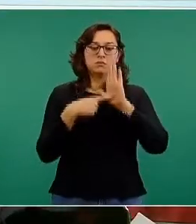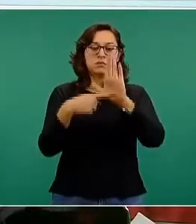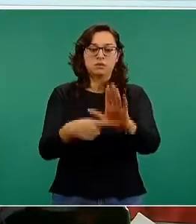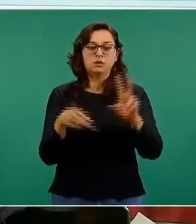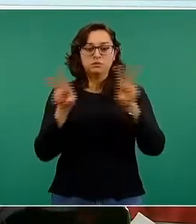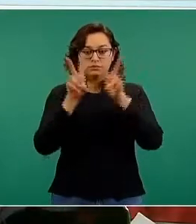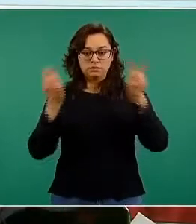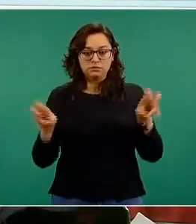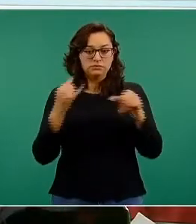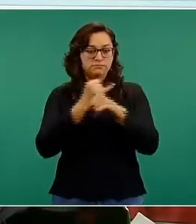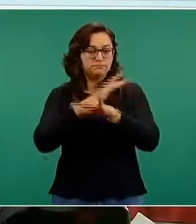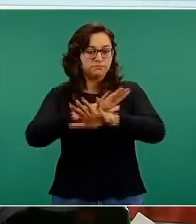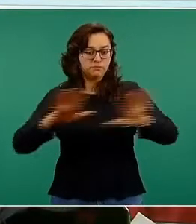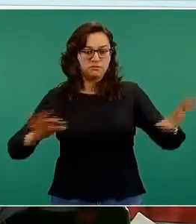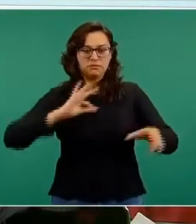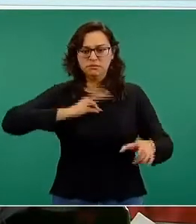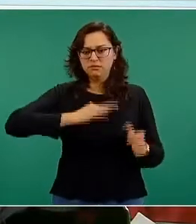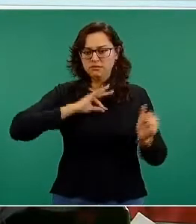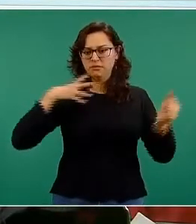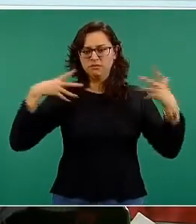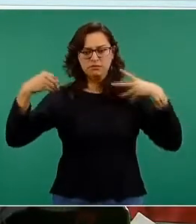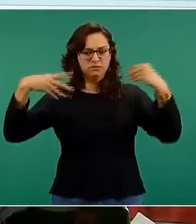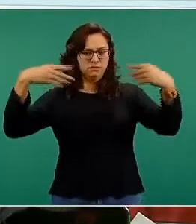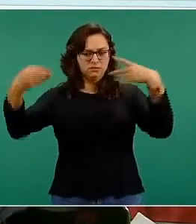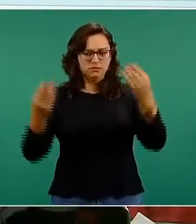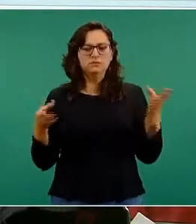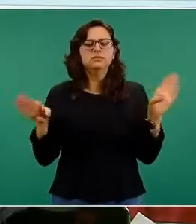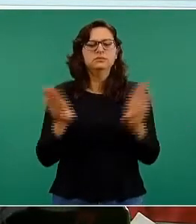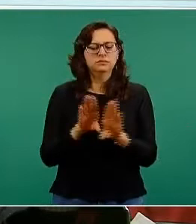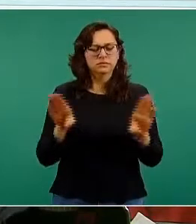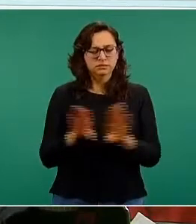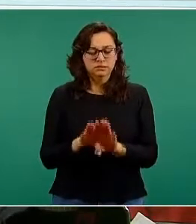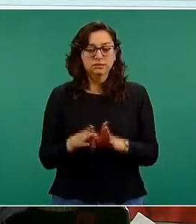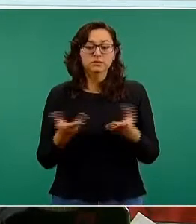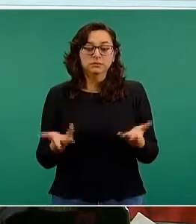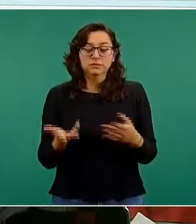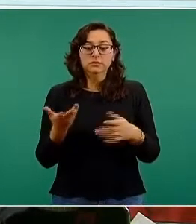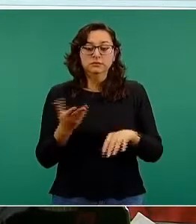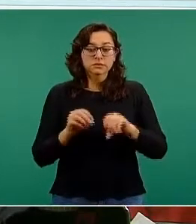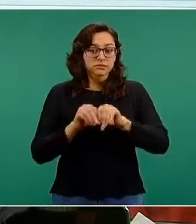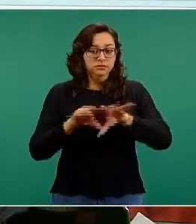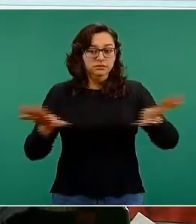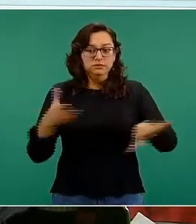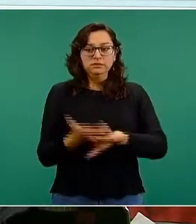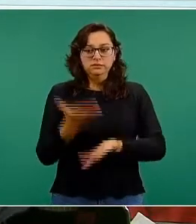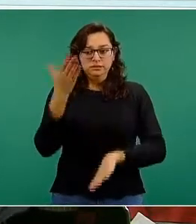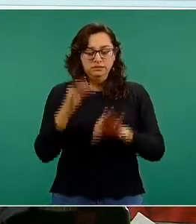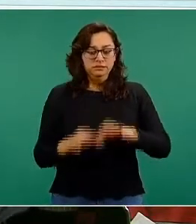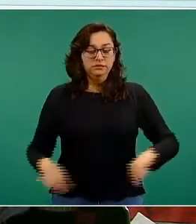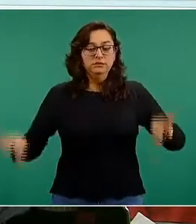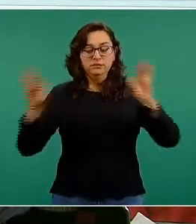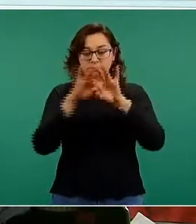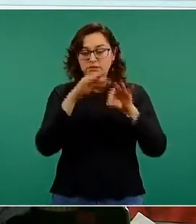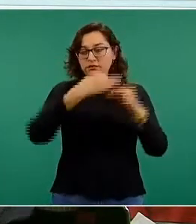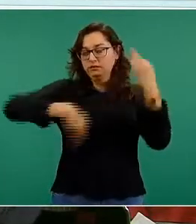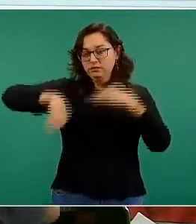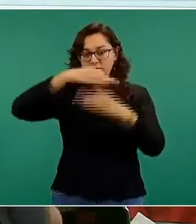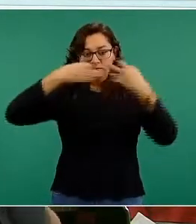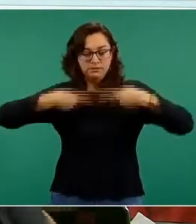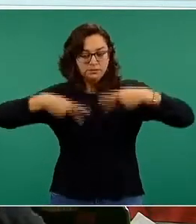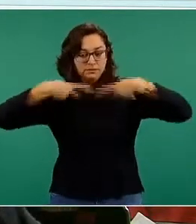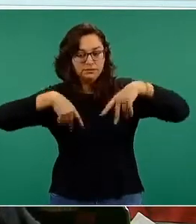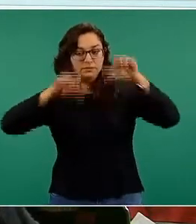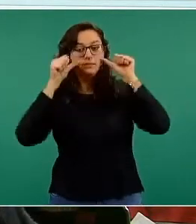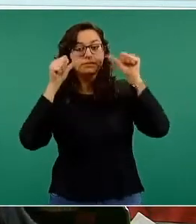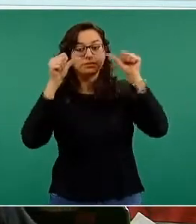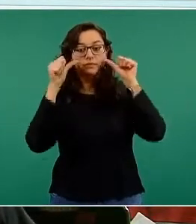es información relevante para cada una de las personas que nos escuchan desde sus hogares. Y en esta gráfica, como